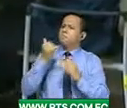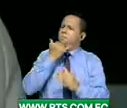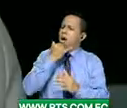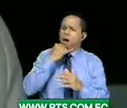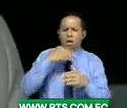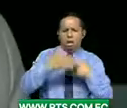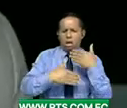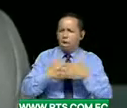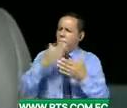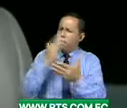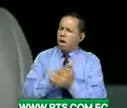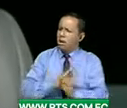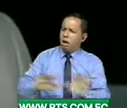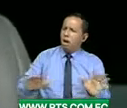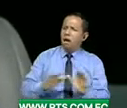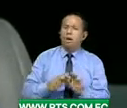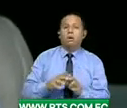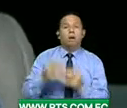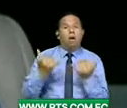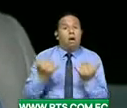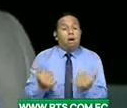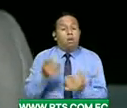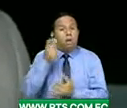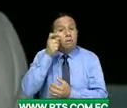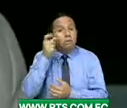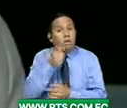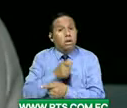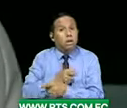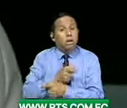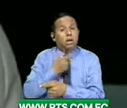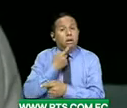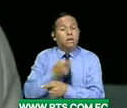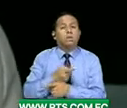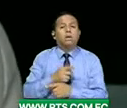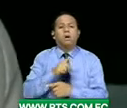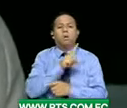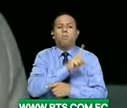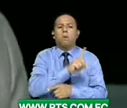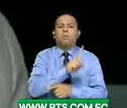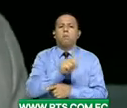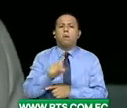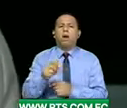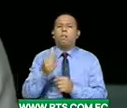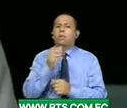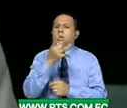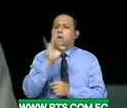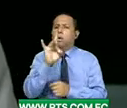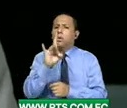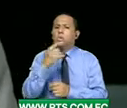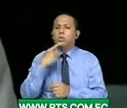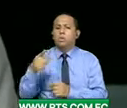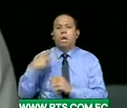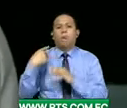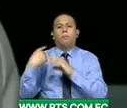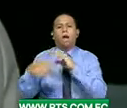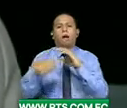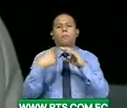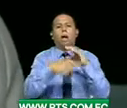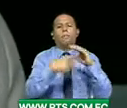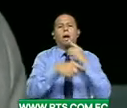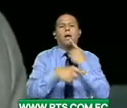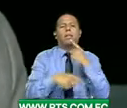negado. Fiscalía en este momento se encuentra uno por uno de los 18 procesados, indicándonos cuáles son los elementos de cargos que